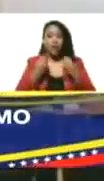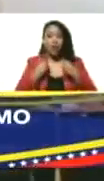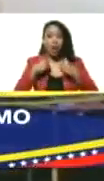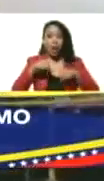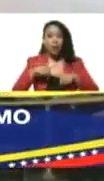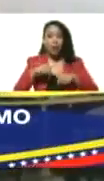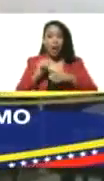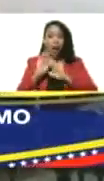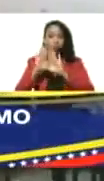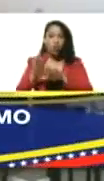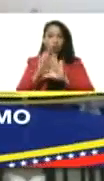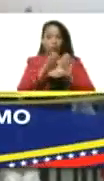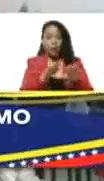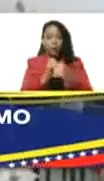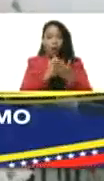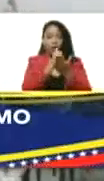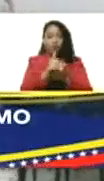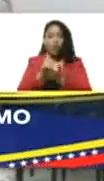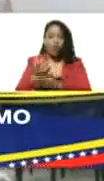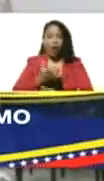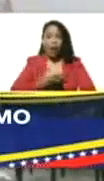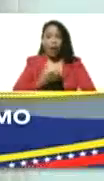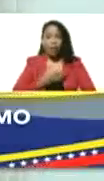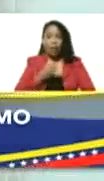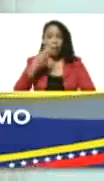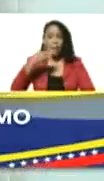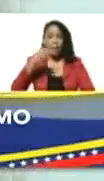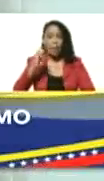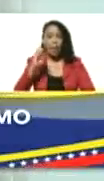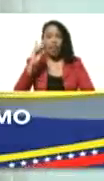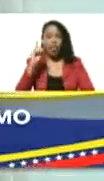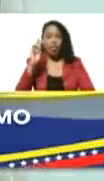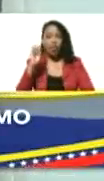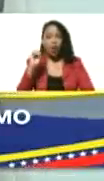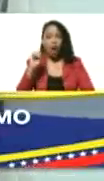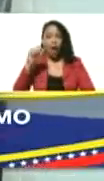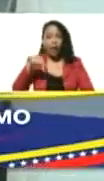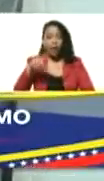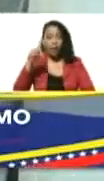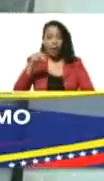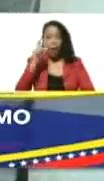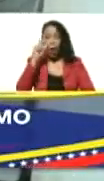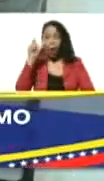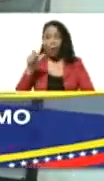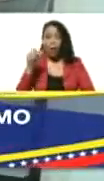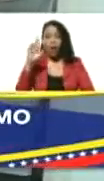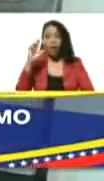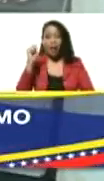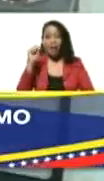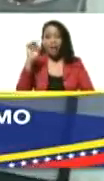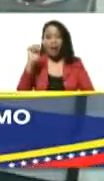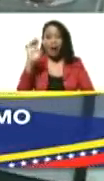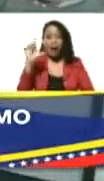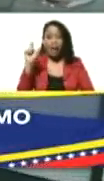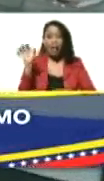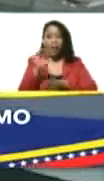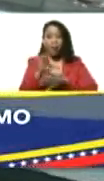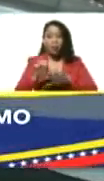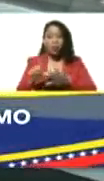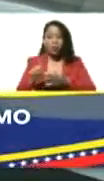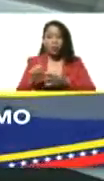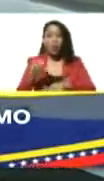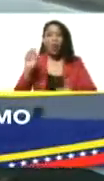al alcalde Pedro Hernández, en este caso a Rafael Morales, también que estamos sufriendo allá en el municipio de Girardot,